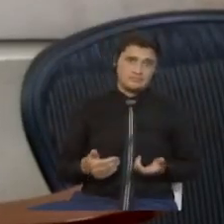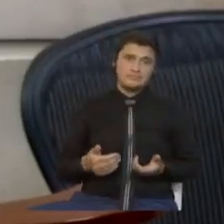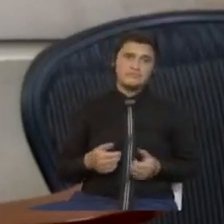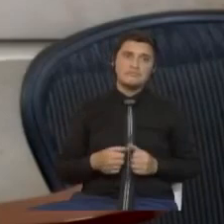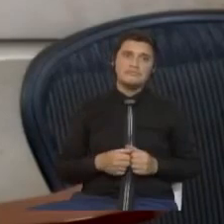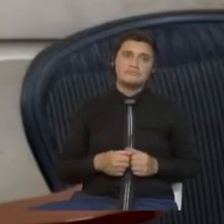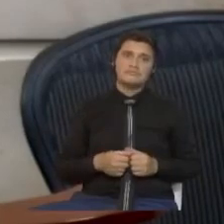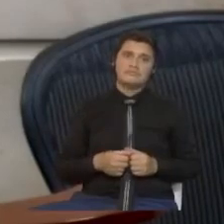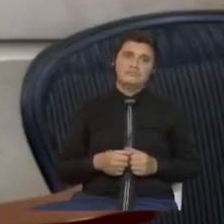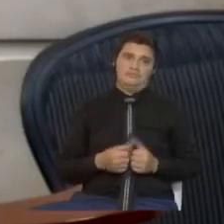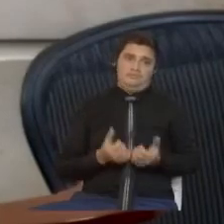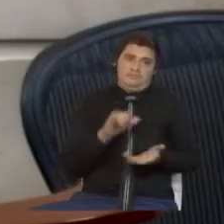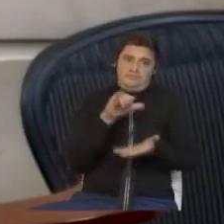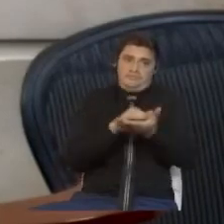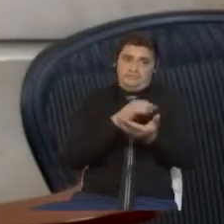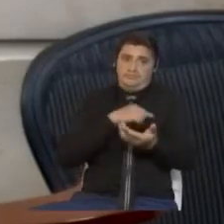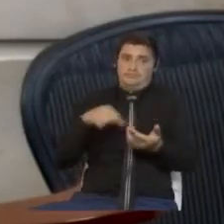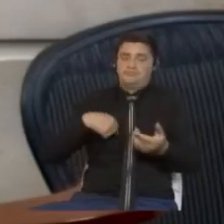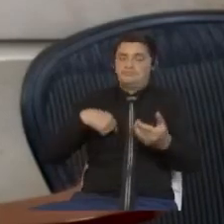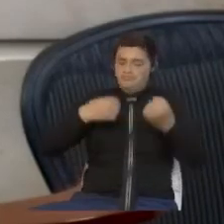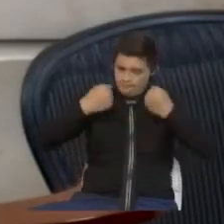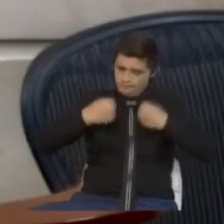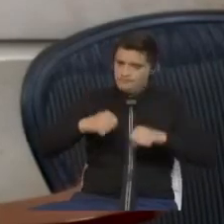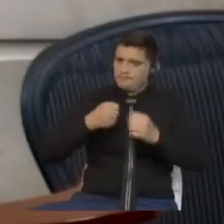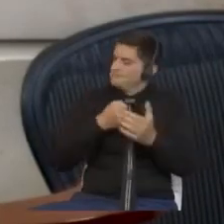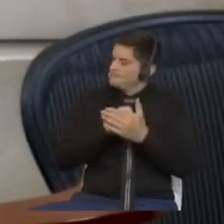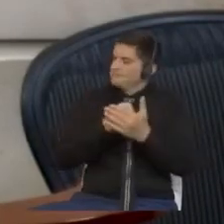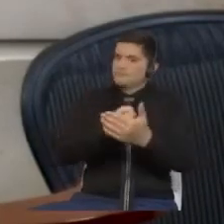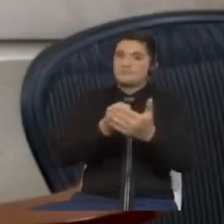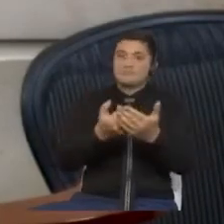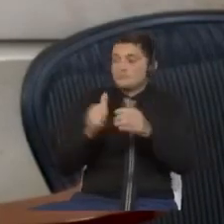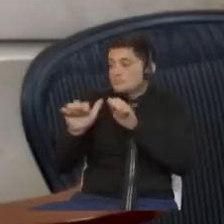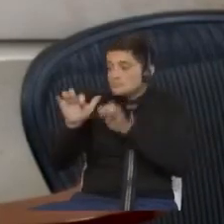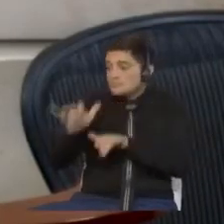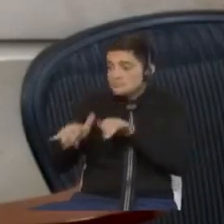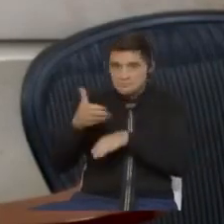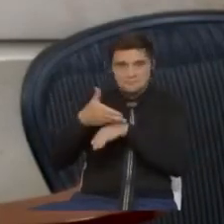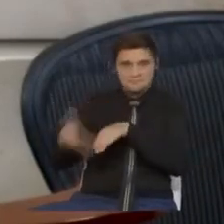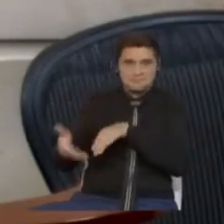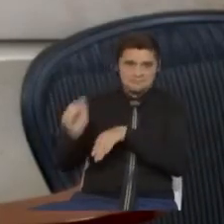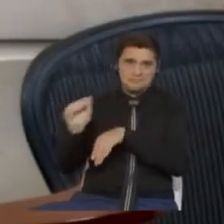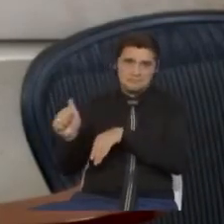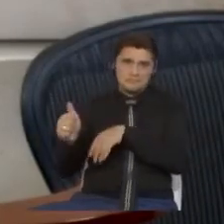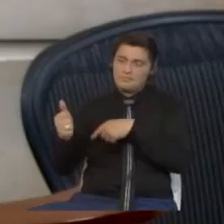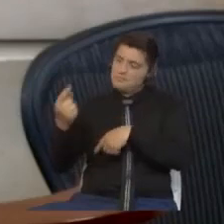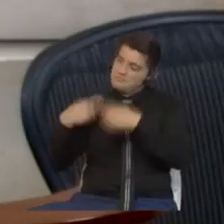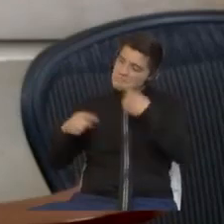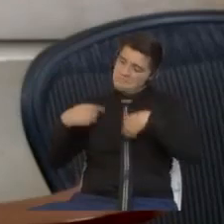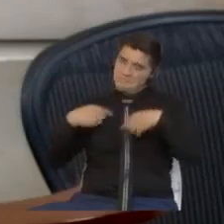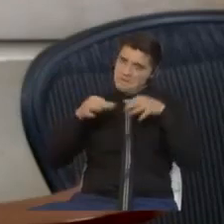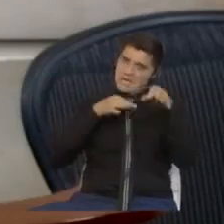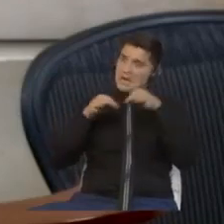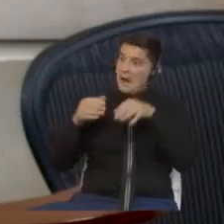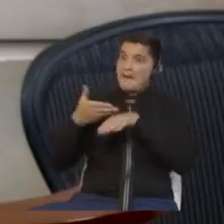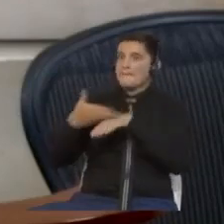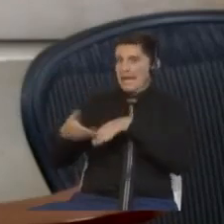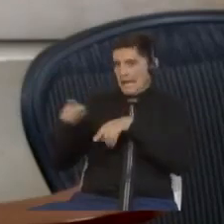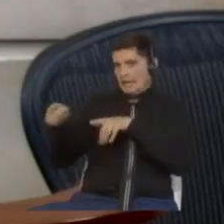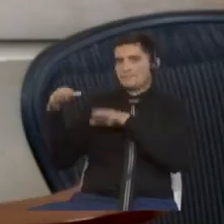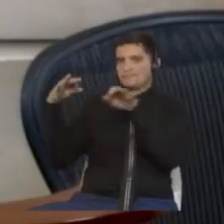eso nos tomamos el trabajo del señor secretario que intervendrá después de esta breve explicación mía